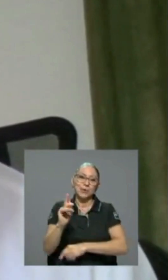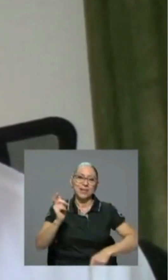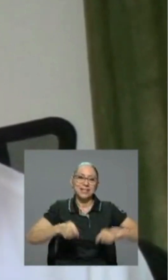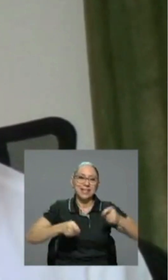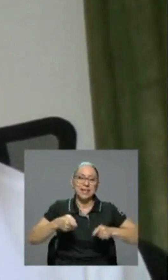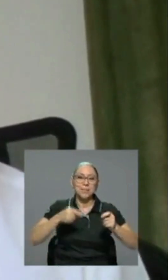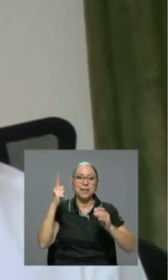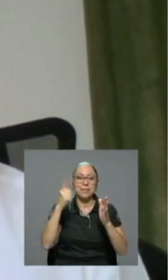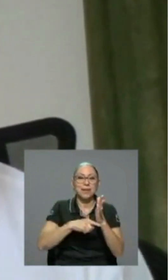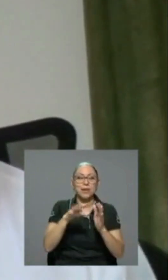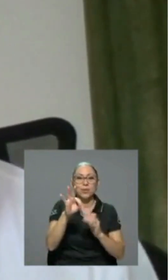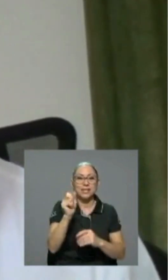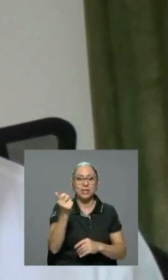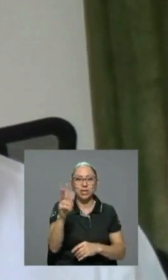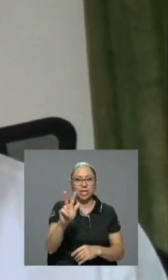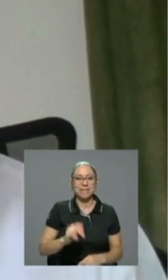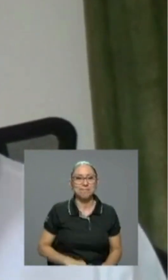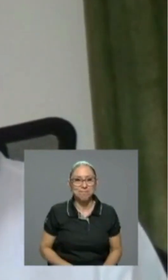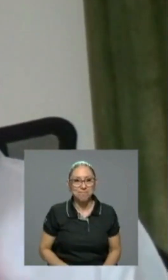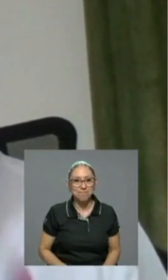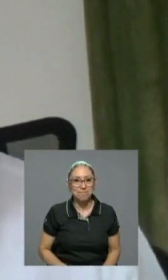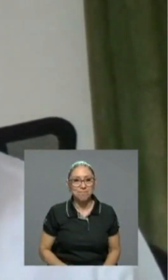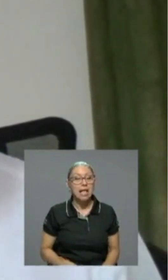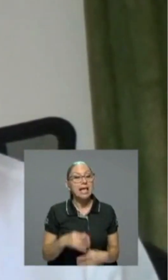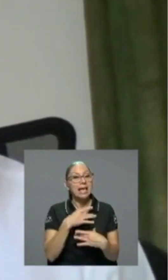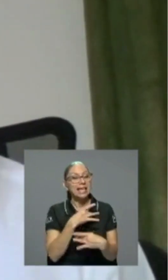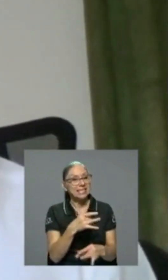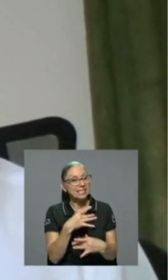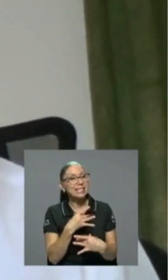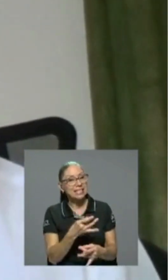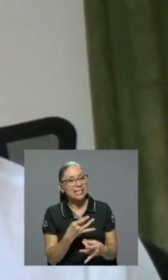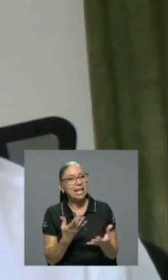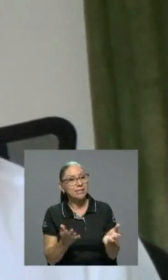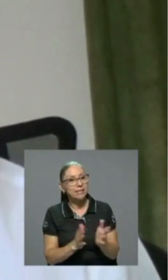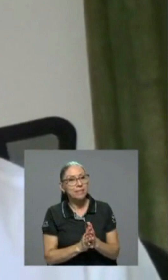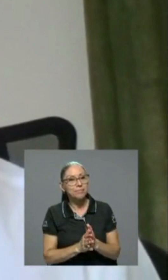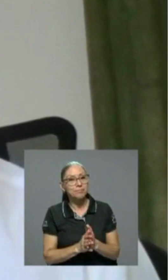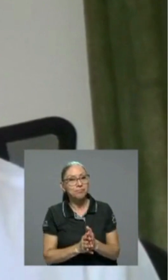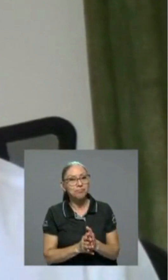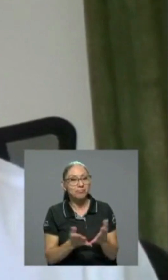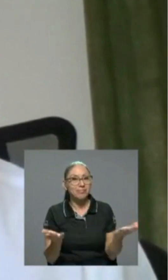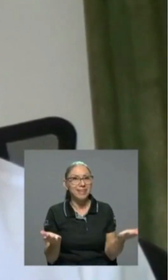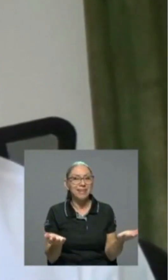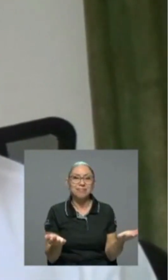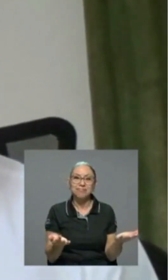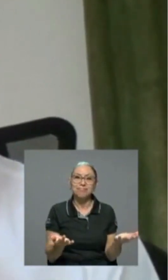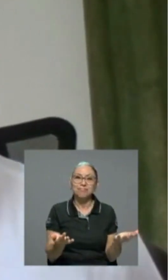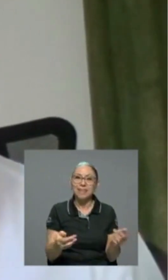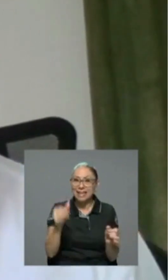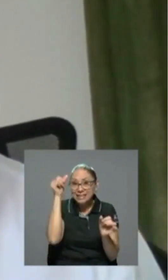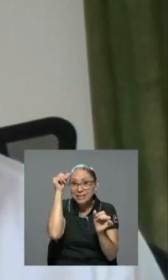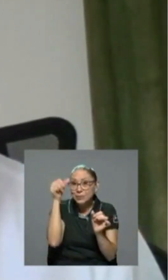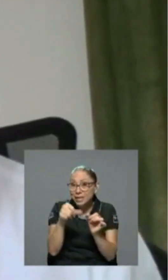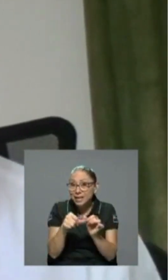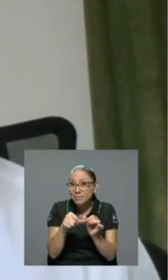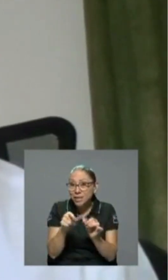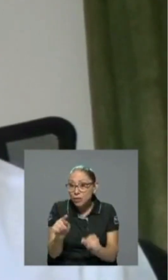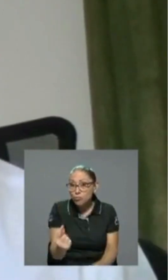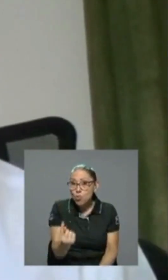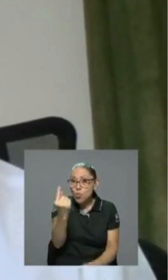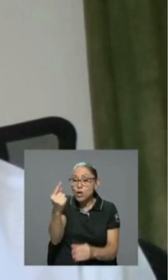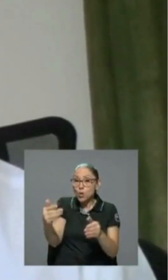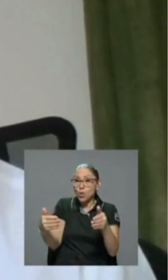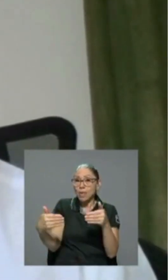1913. Entonces, es interesante y habría que recordar que esto no es único de Panamá